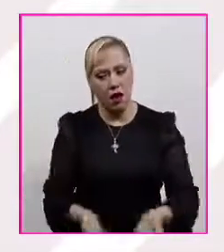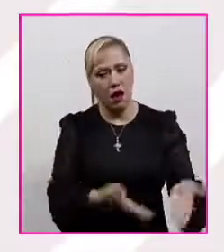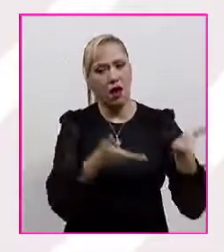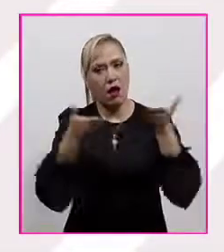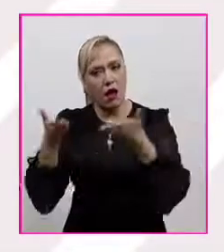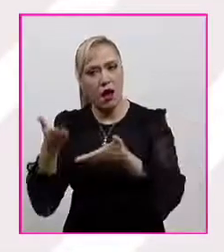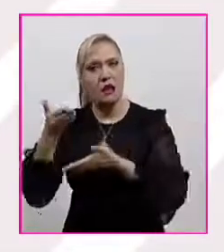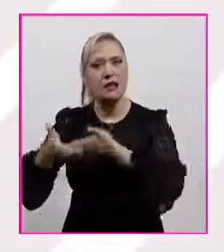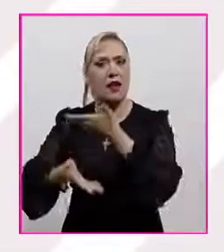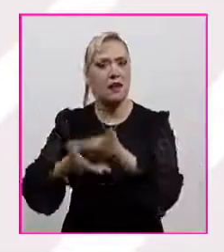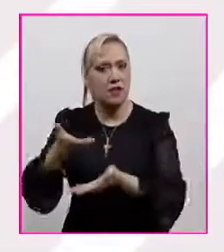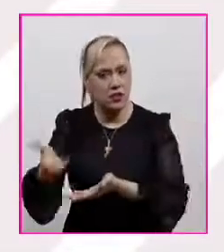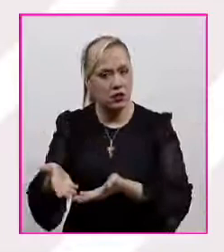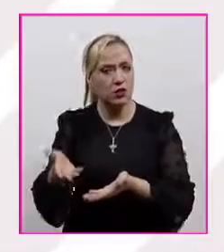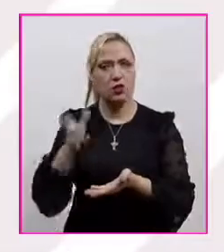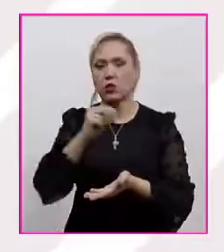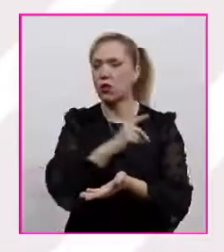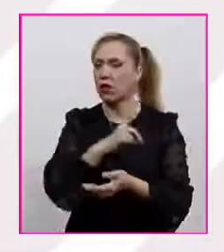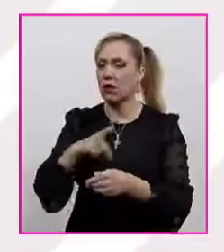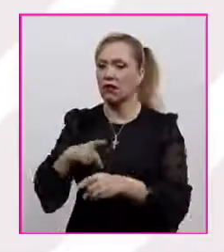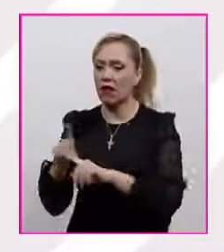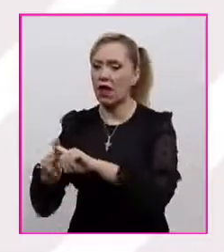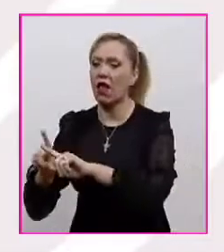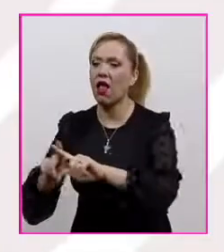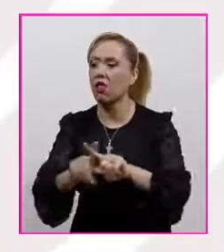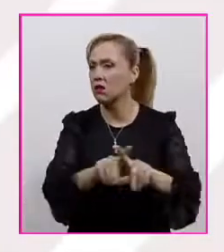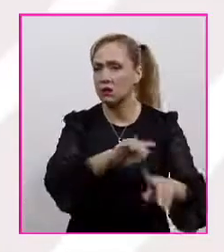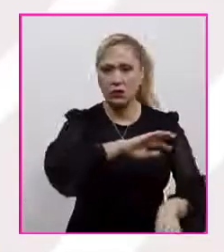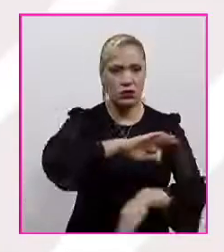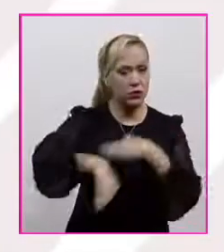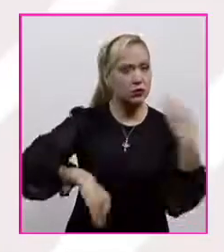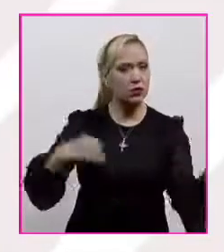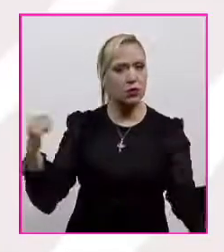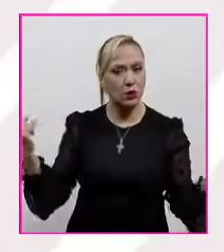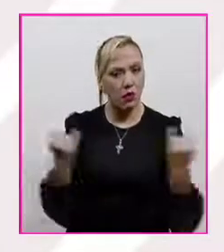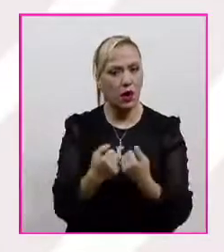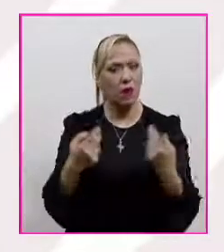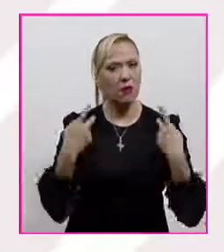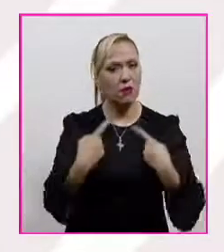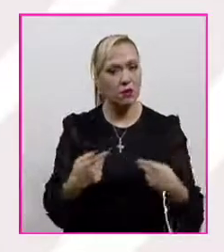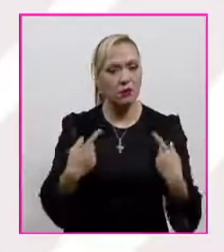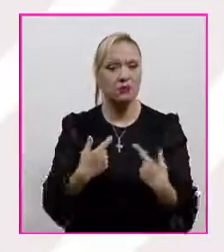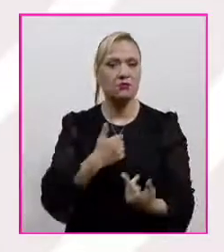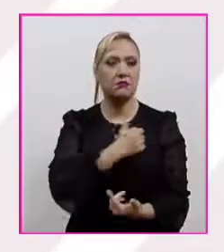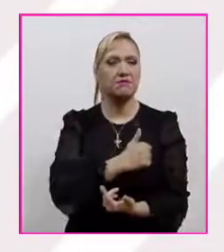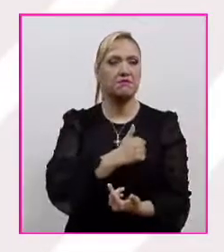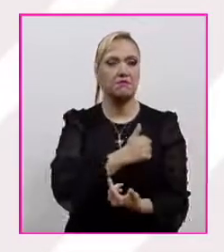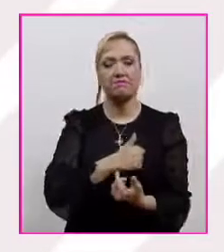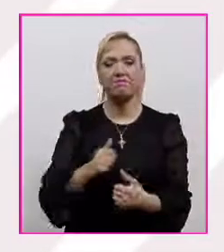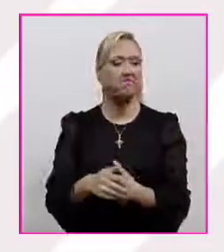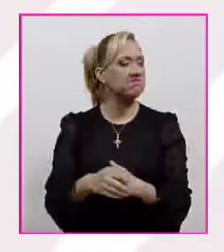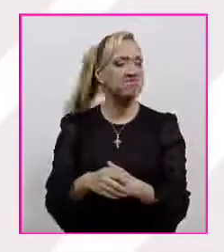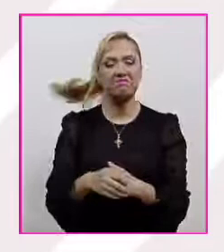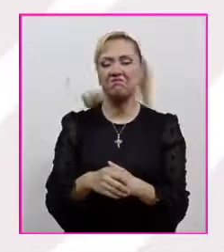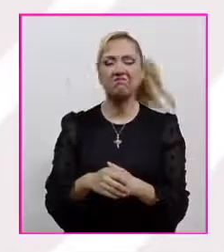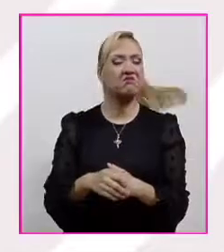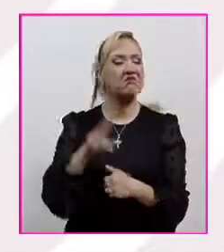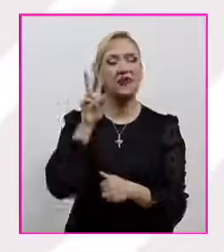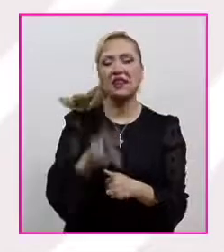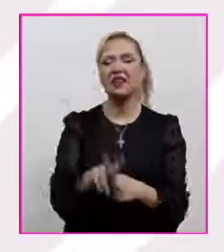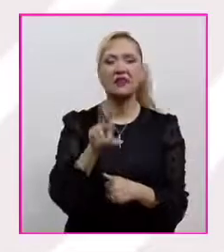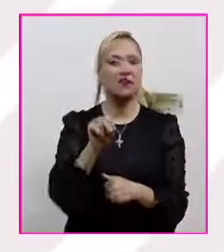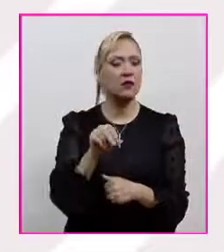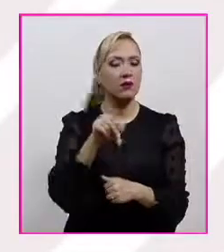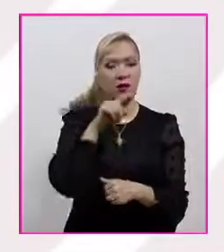servicios, sin distinción alguna, a todas las personas. En la práctica, desafortunadamente, es muy distinto, porque la o